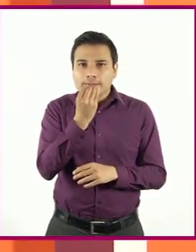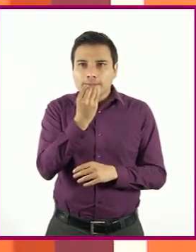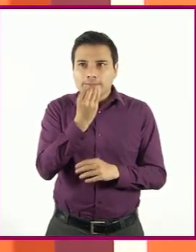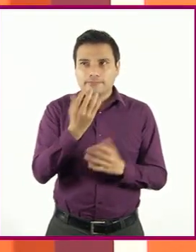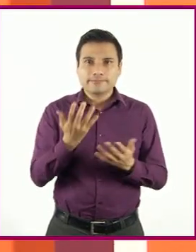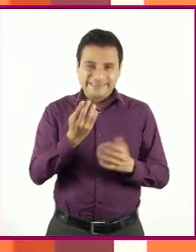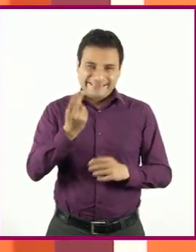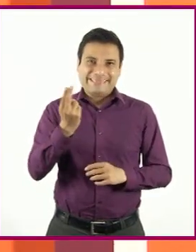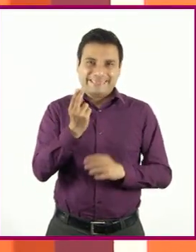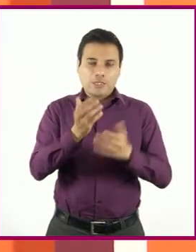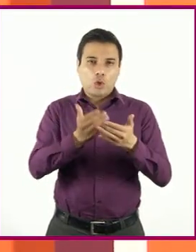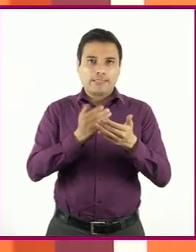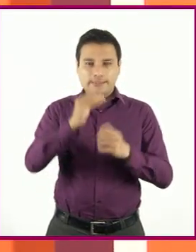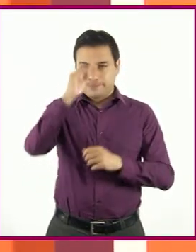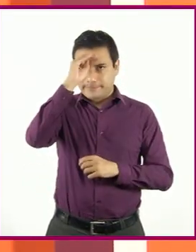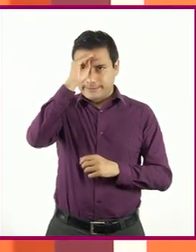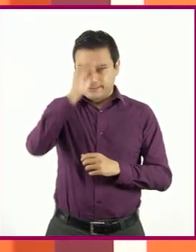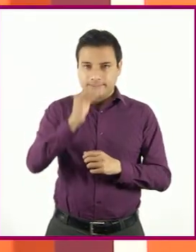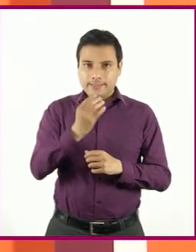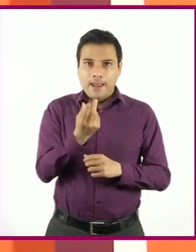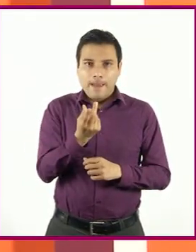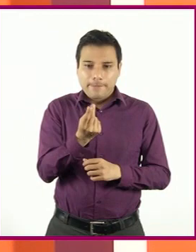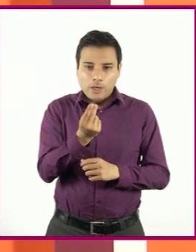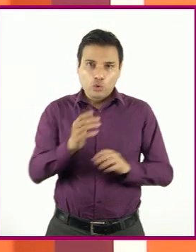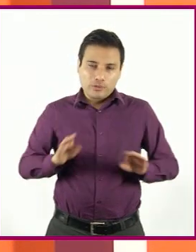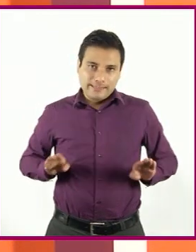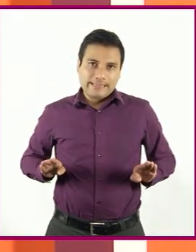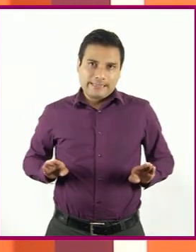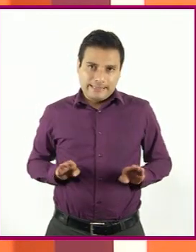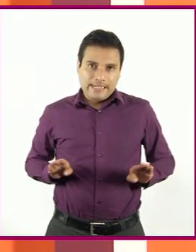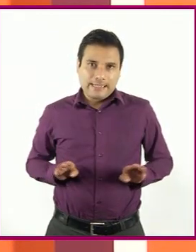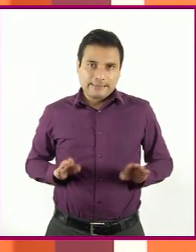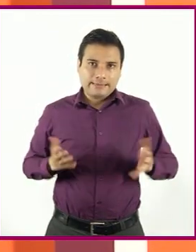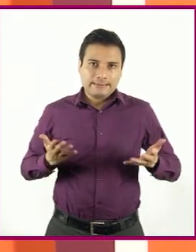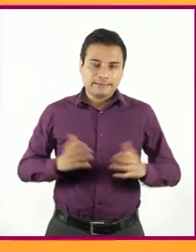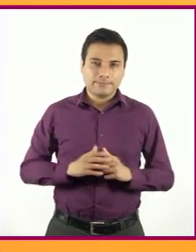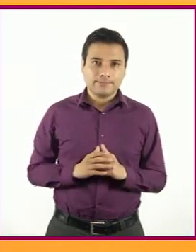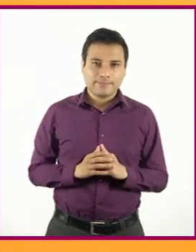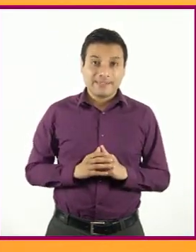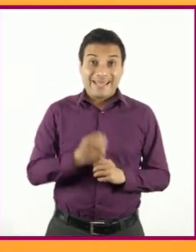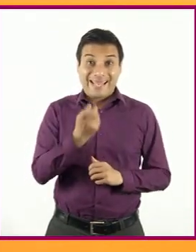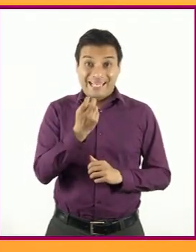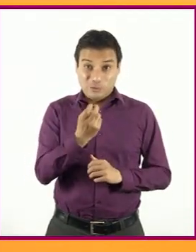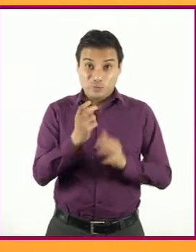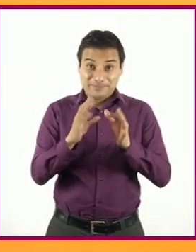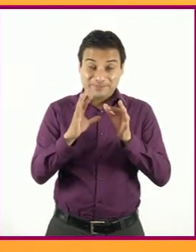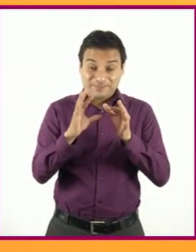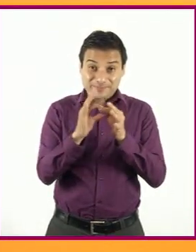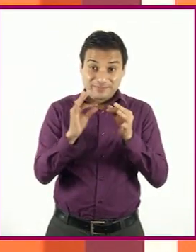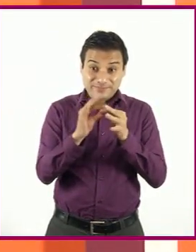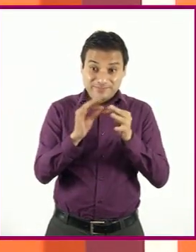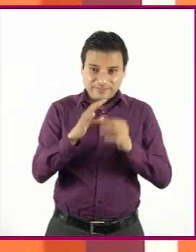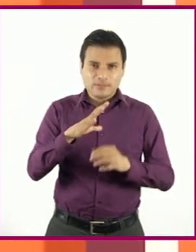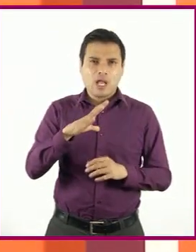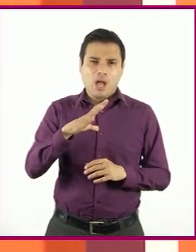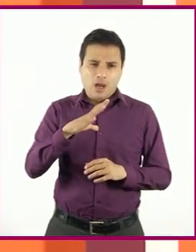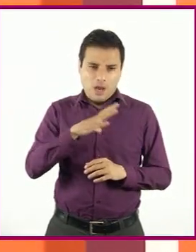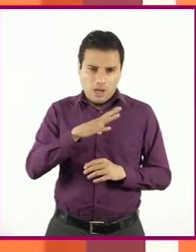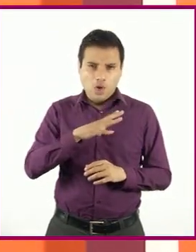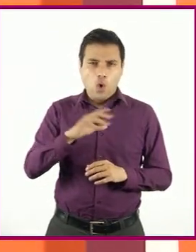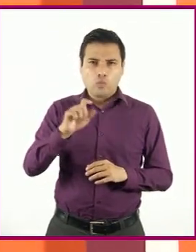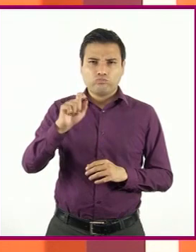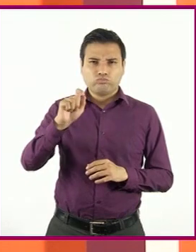utilizarán. Totalmente de acuerdo. Y esto que comentas me hace recordar que diferentes campos de estudio consideran lo